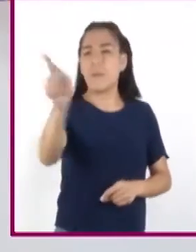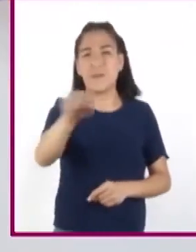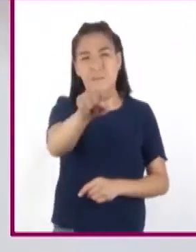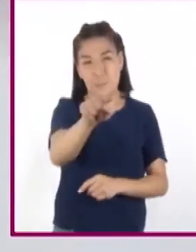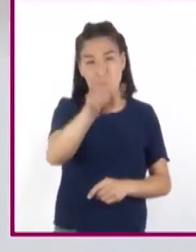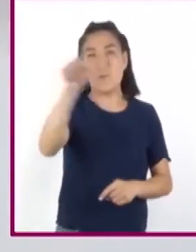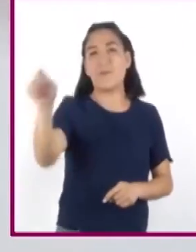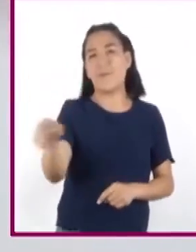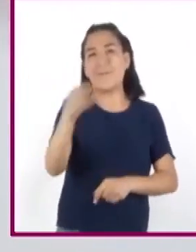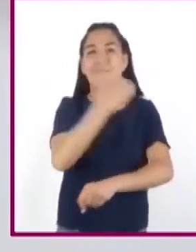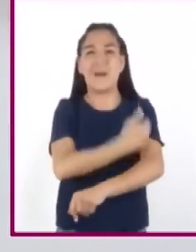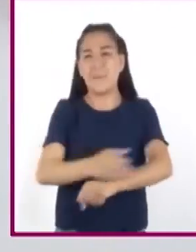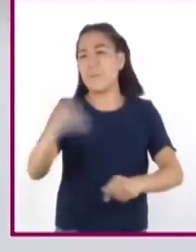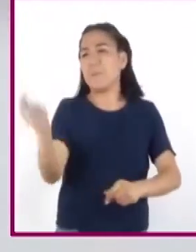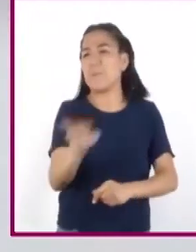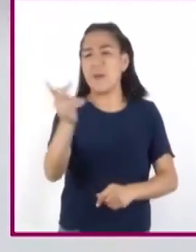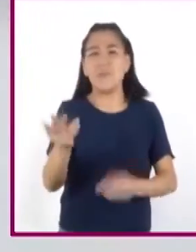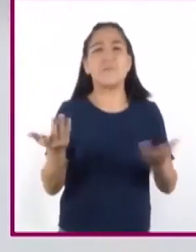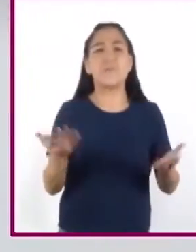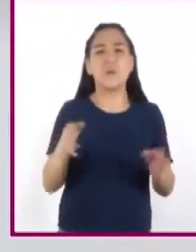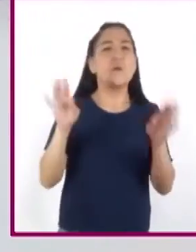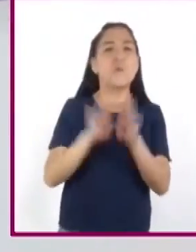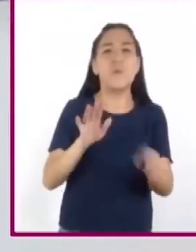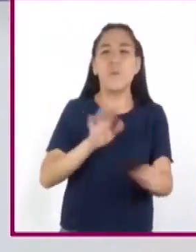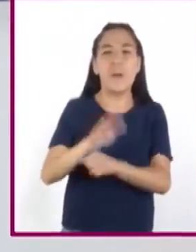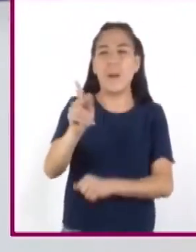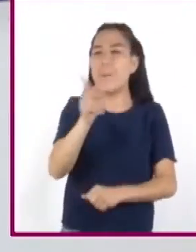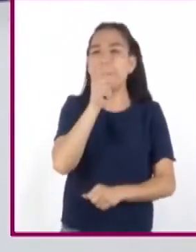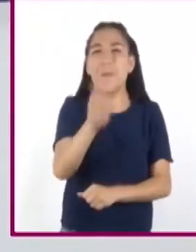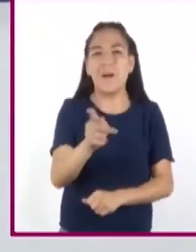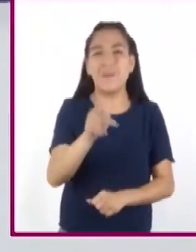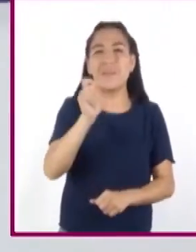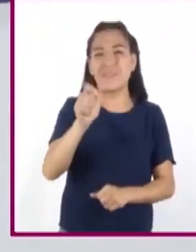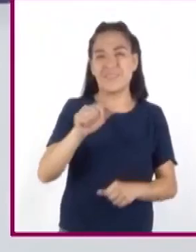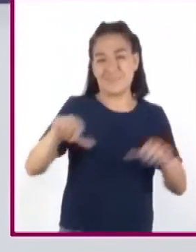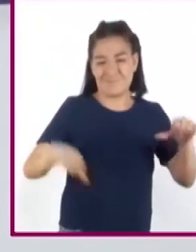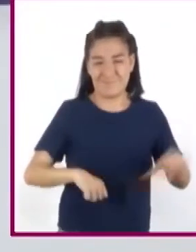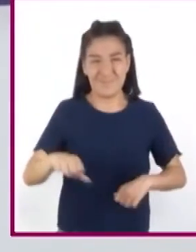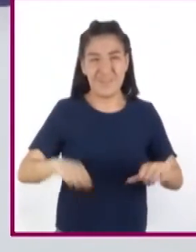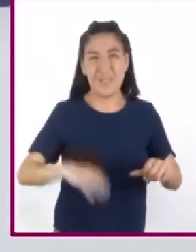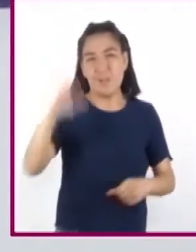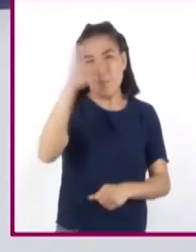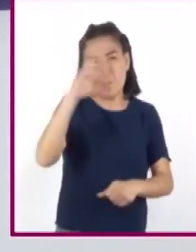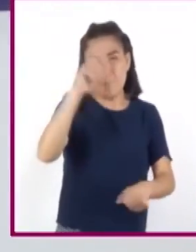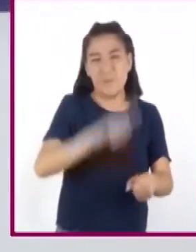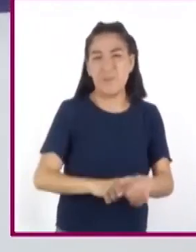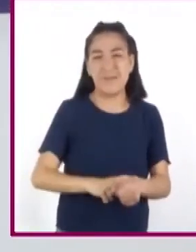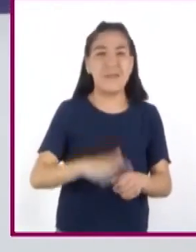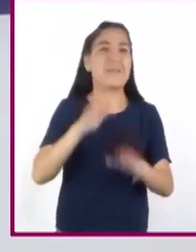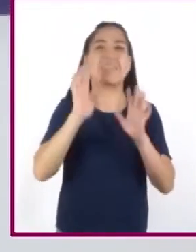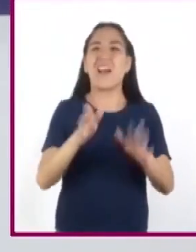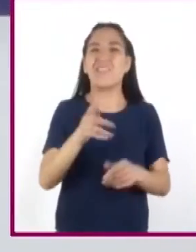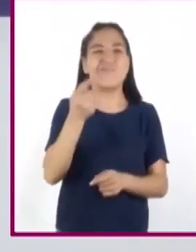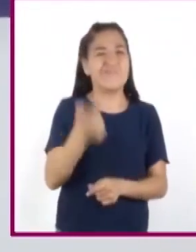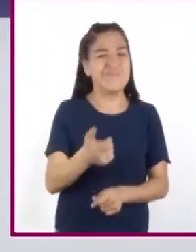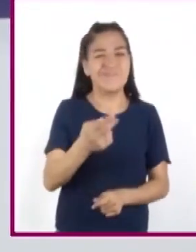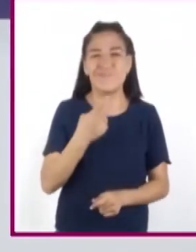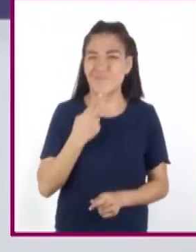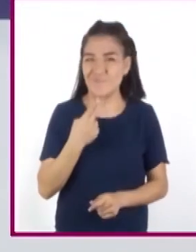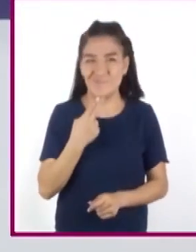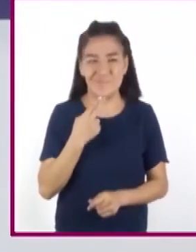familiares por alguna palabra que tenga que ver con acciones culturales y que ya casi no se utilicen.